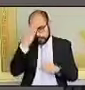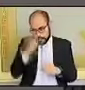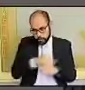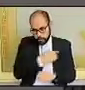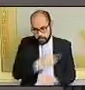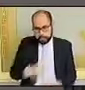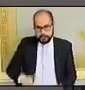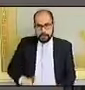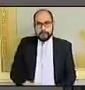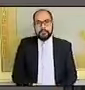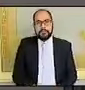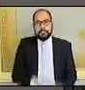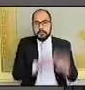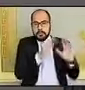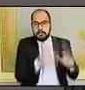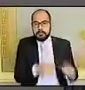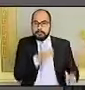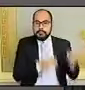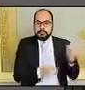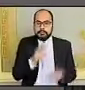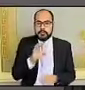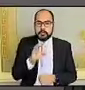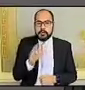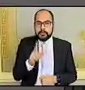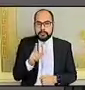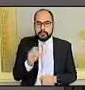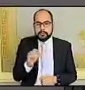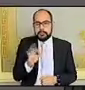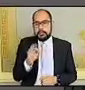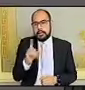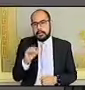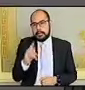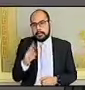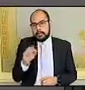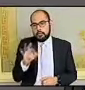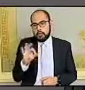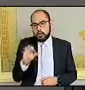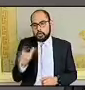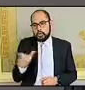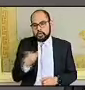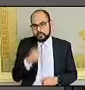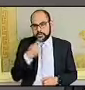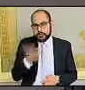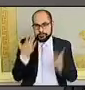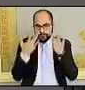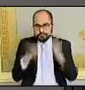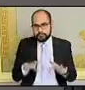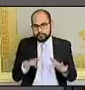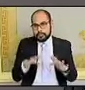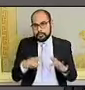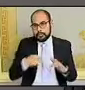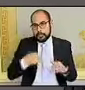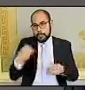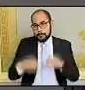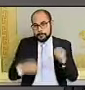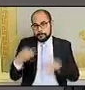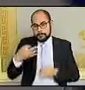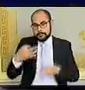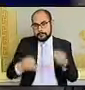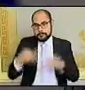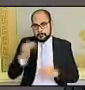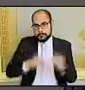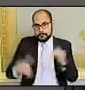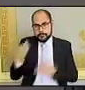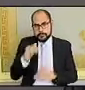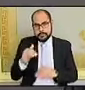municipal. El escrito del magistrado Carlos Palafox Galeana, por el que presenta renuncia al cargo de magistrado del Tribunal Superior